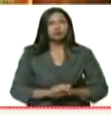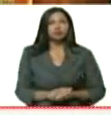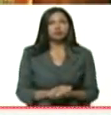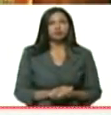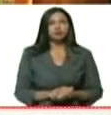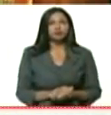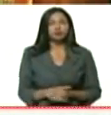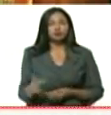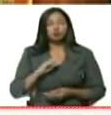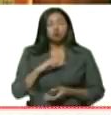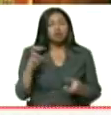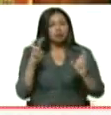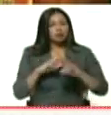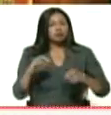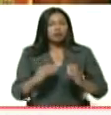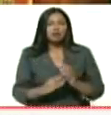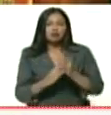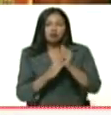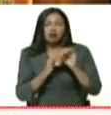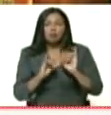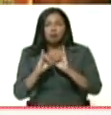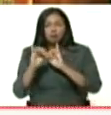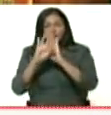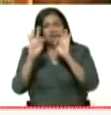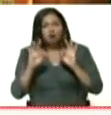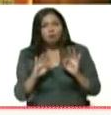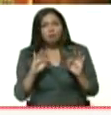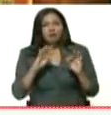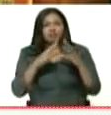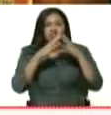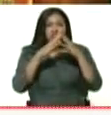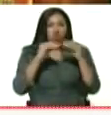Hemos revisado el liderazgo de todas las comunidades,